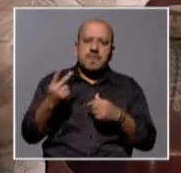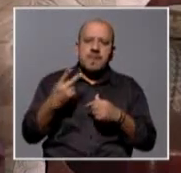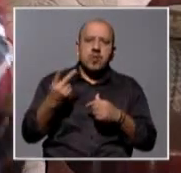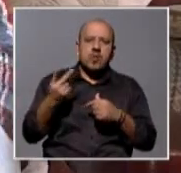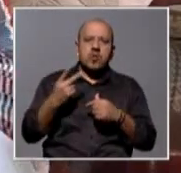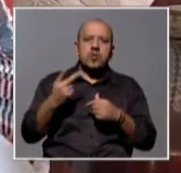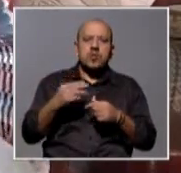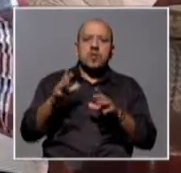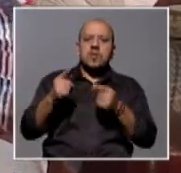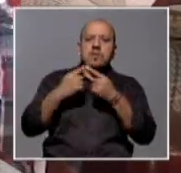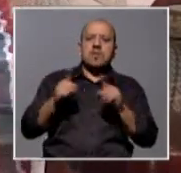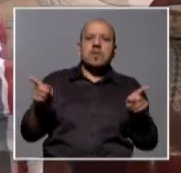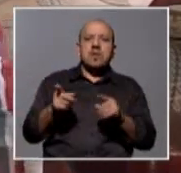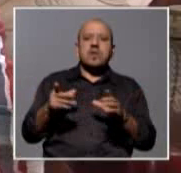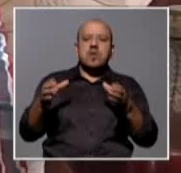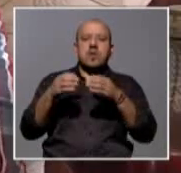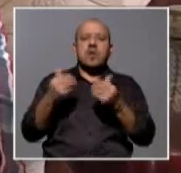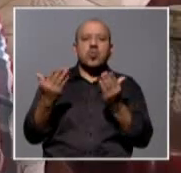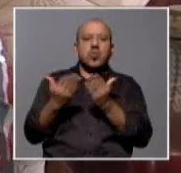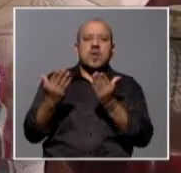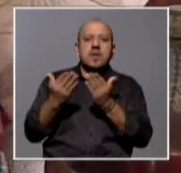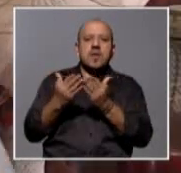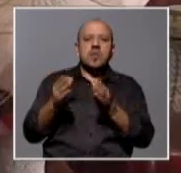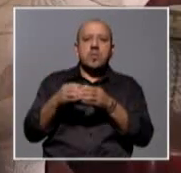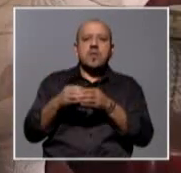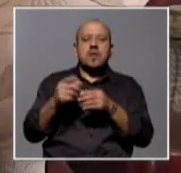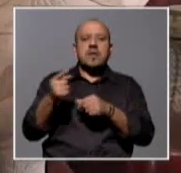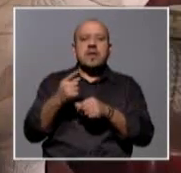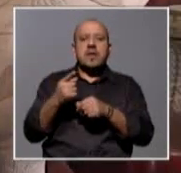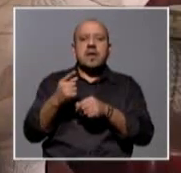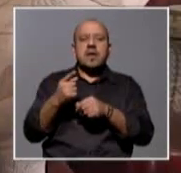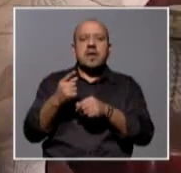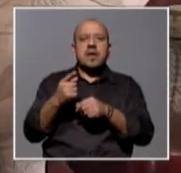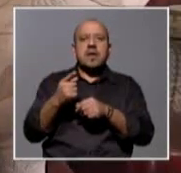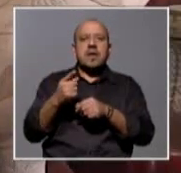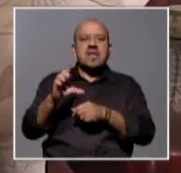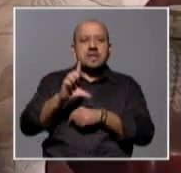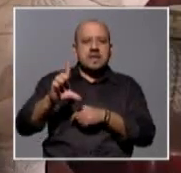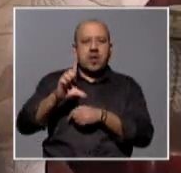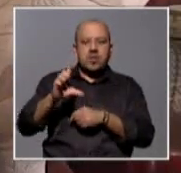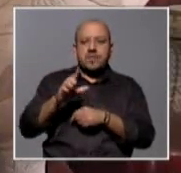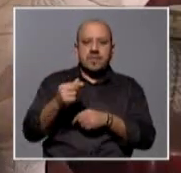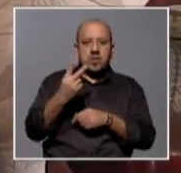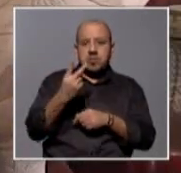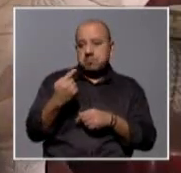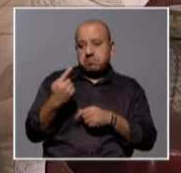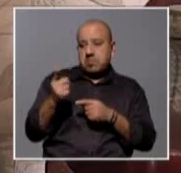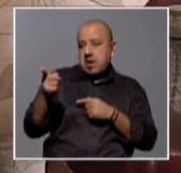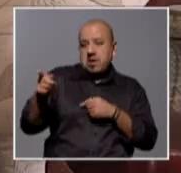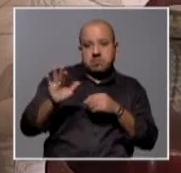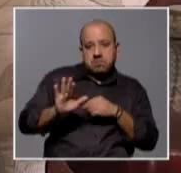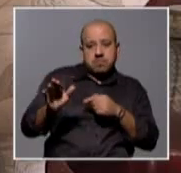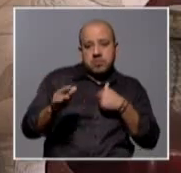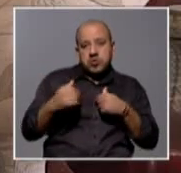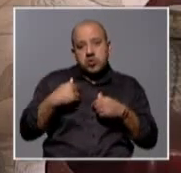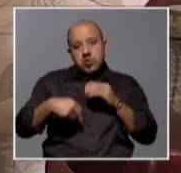pertenecíamos a distintas agrupaciones en el movimiento estudiantil de secundaria. Los dos por distintos lados nos tuvimos que ir a